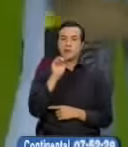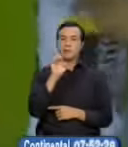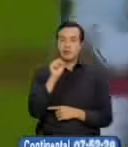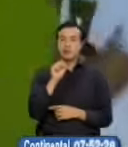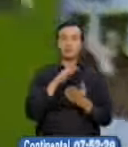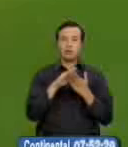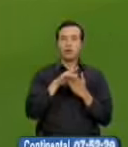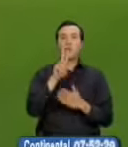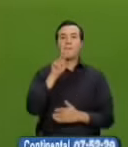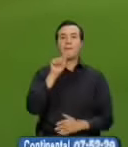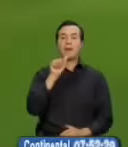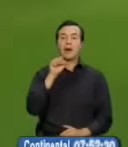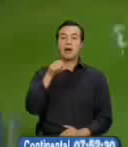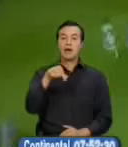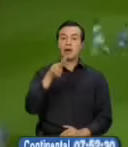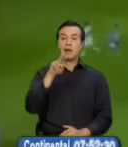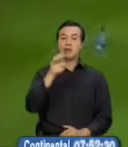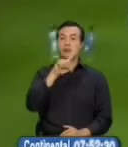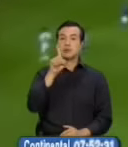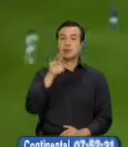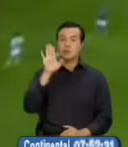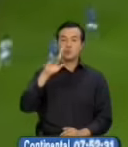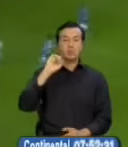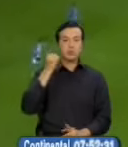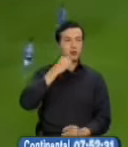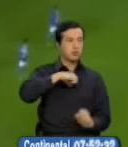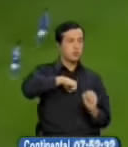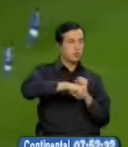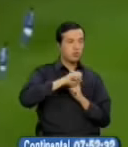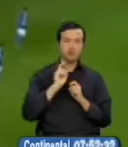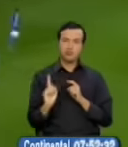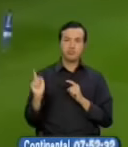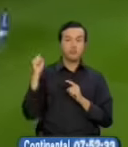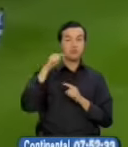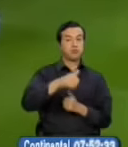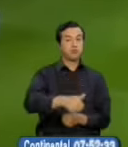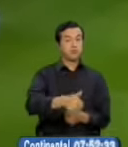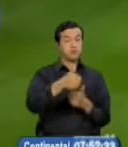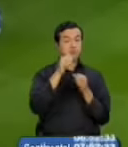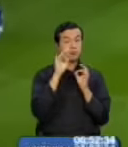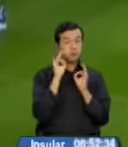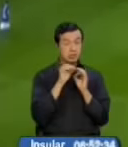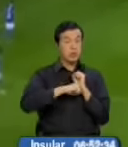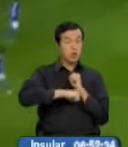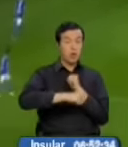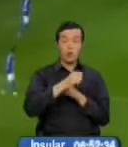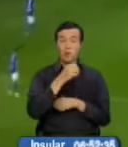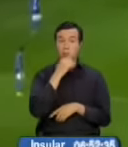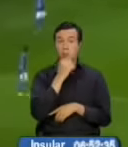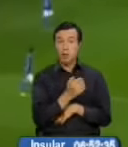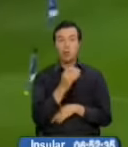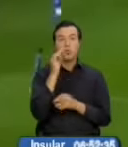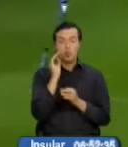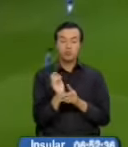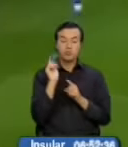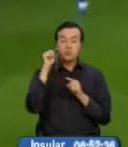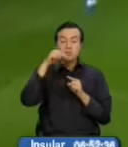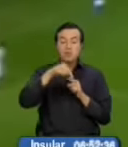Vázquez, al minuto 13, abría de esta forma el marcador. El centro es excelente y la definición mejor, porque el momento en el que cae la